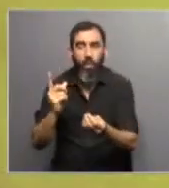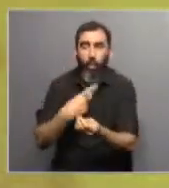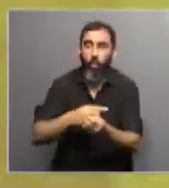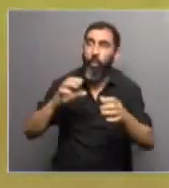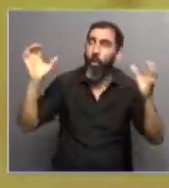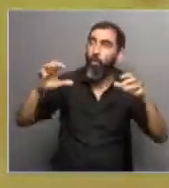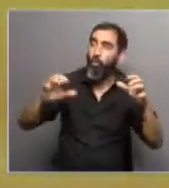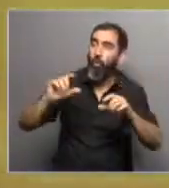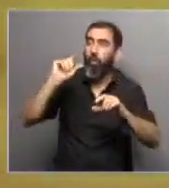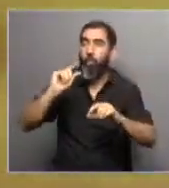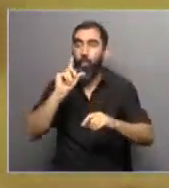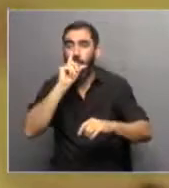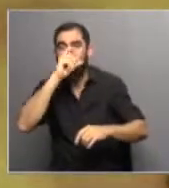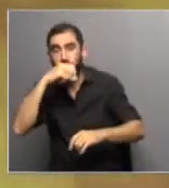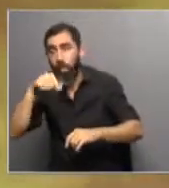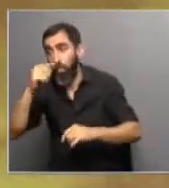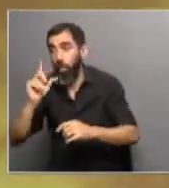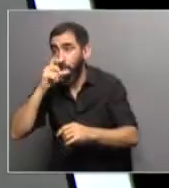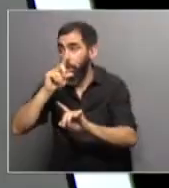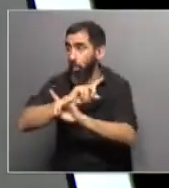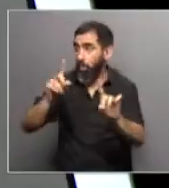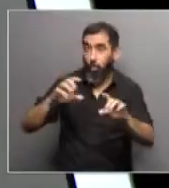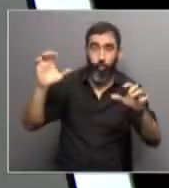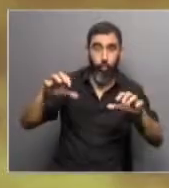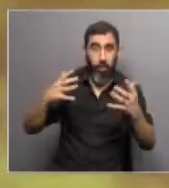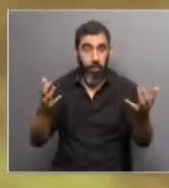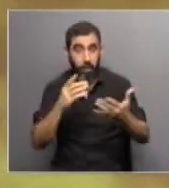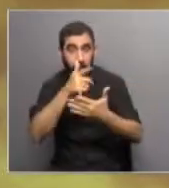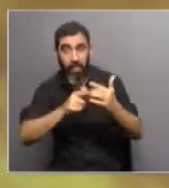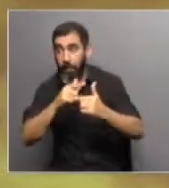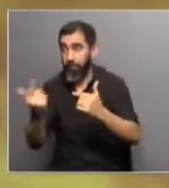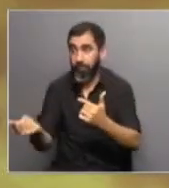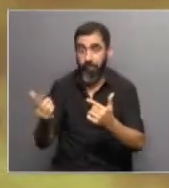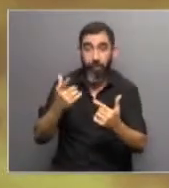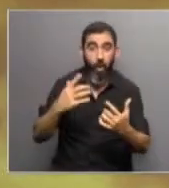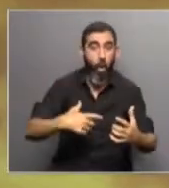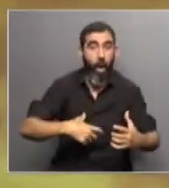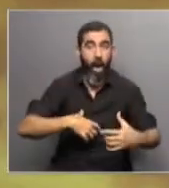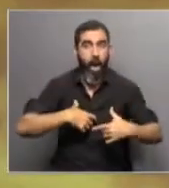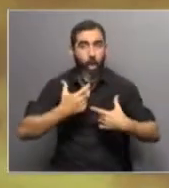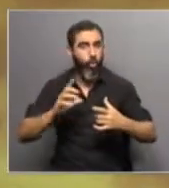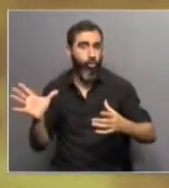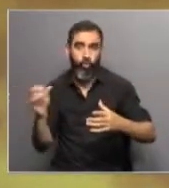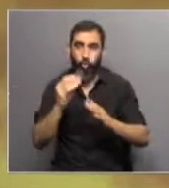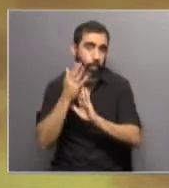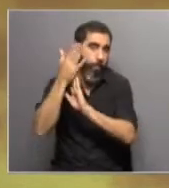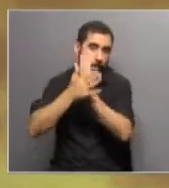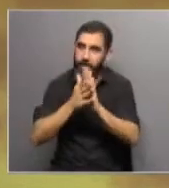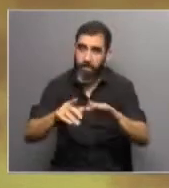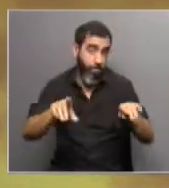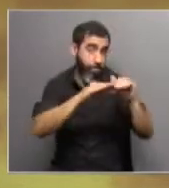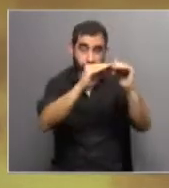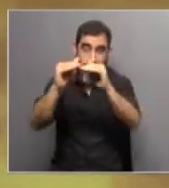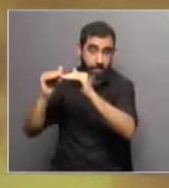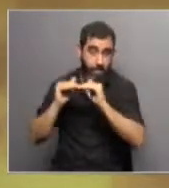Llueve capaz que en una parte de Montevideo y en la otra parte de Montevideo no llovió. ¿Está bien? En cambio, cuando está cálido en todo Montevideo y en todo el país,